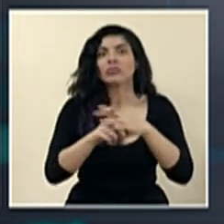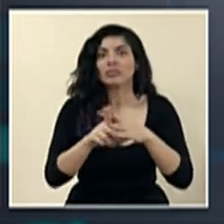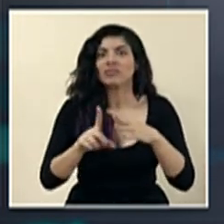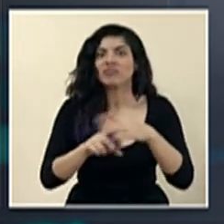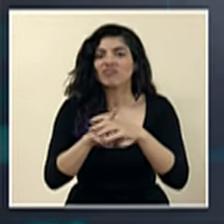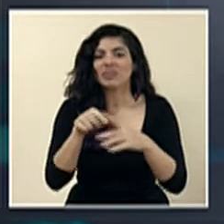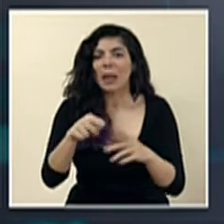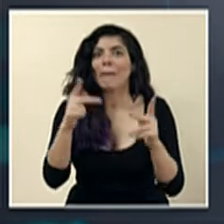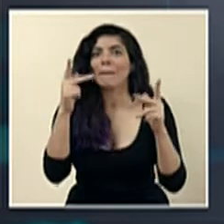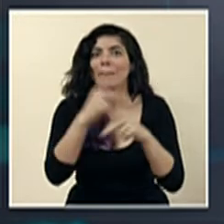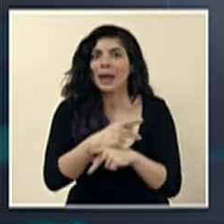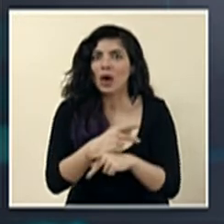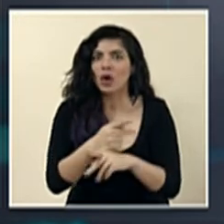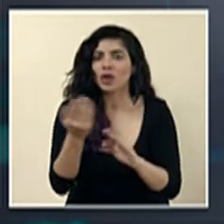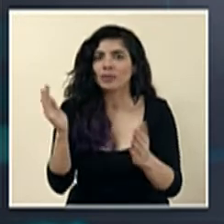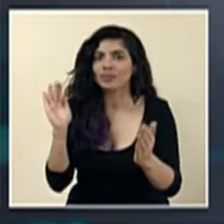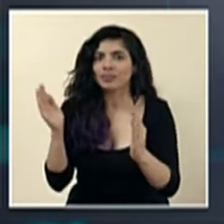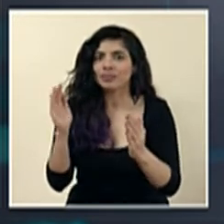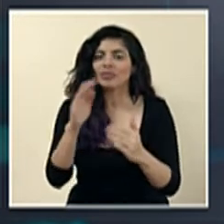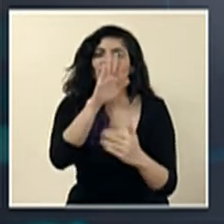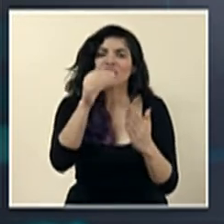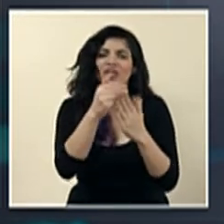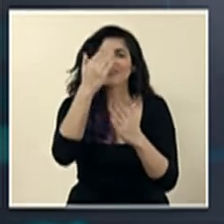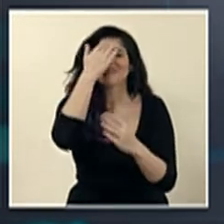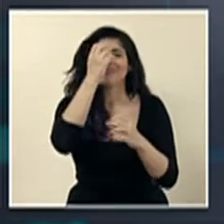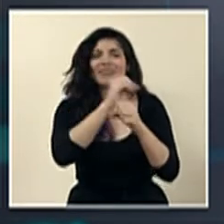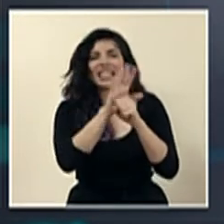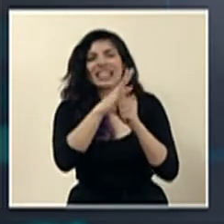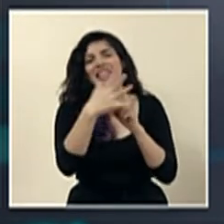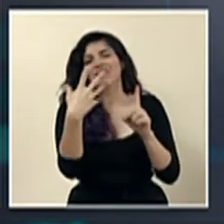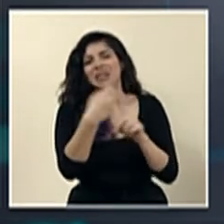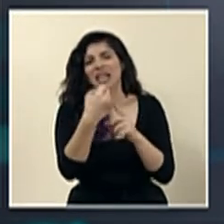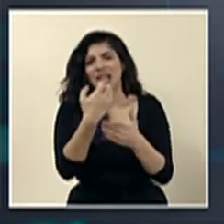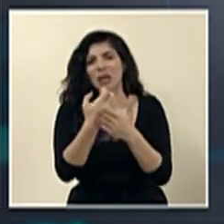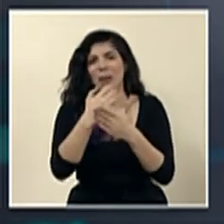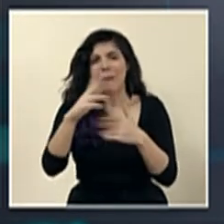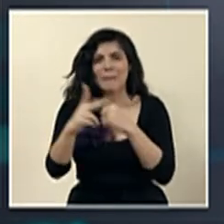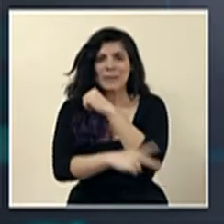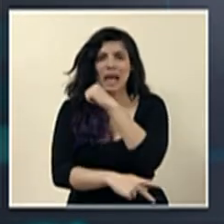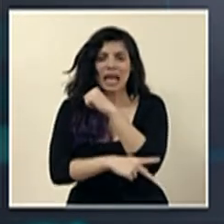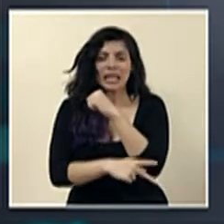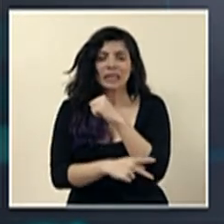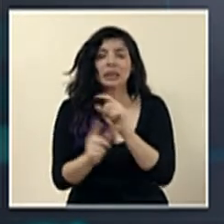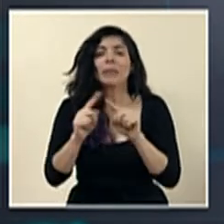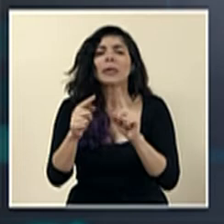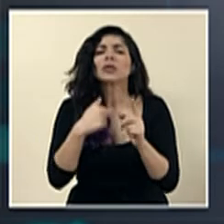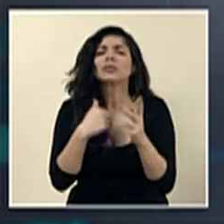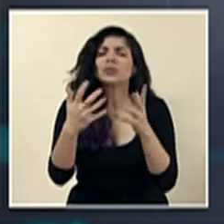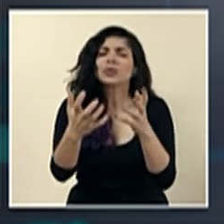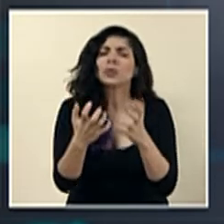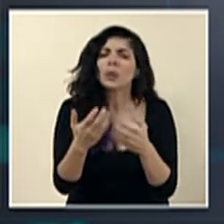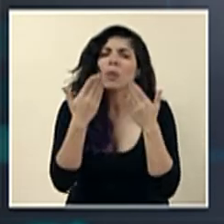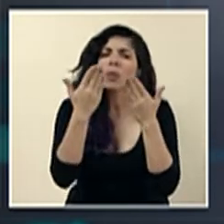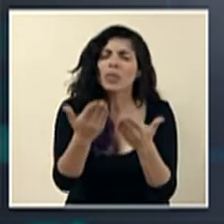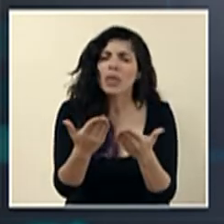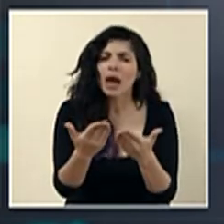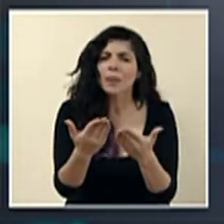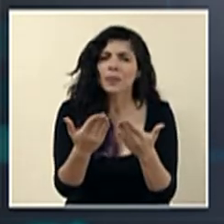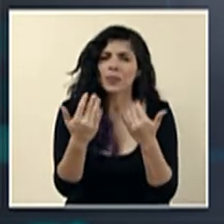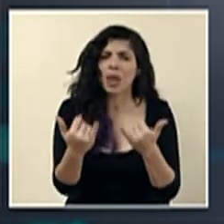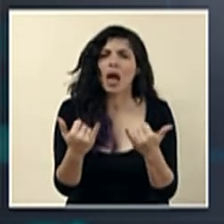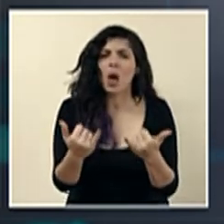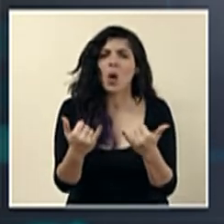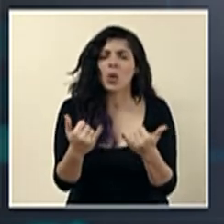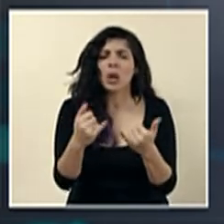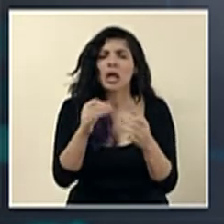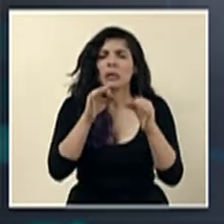del país por razones que todos conocemos. De hecho, quisiera darles ahora